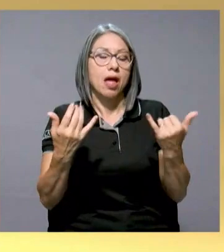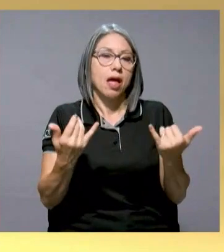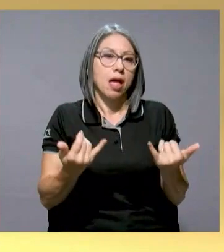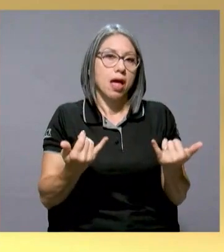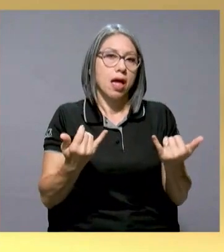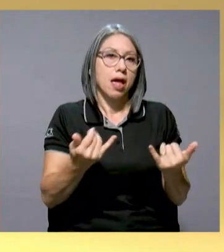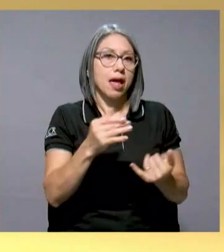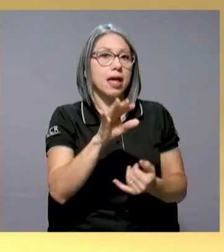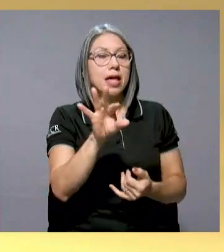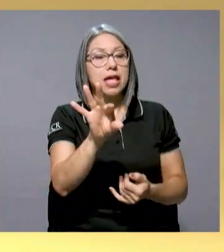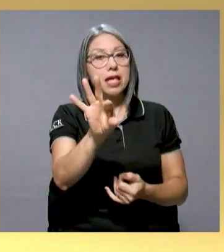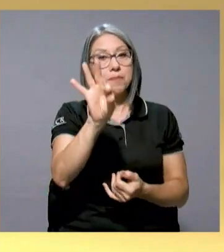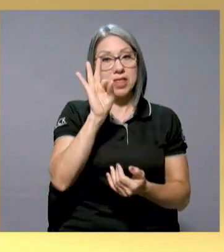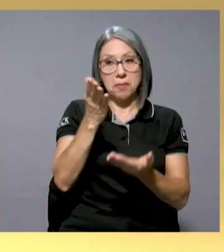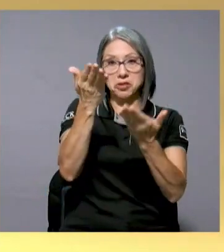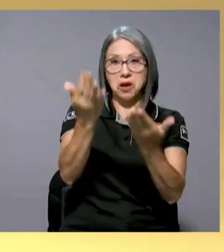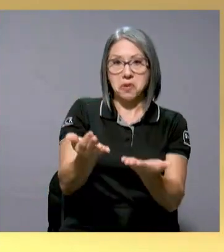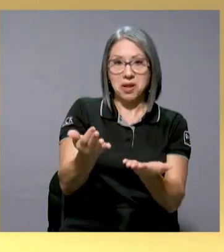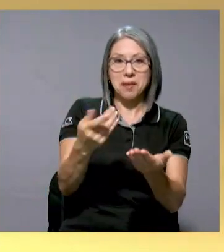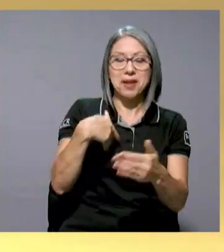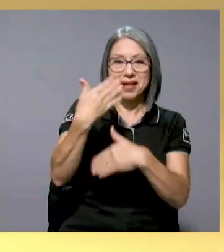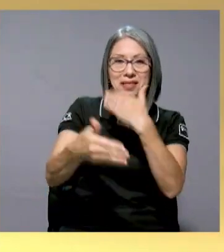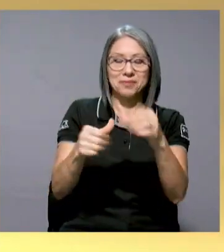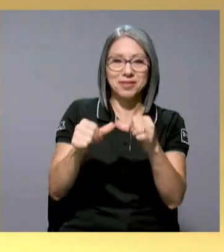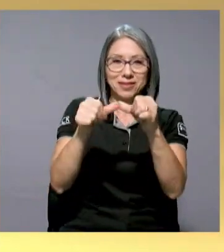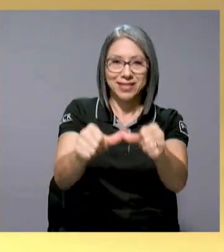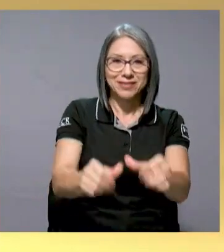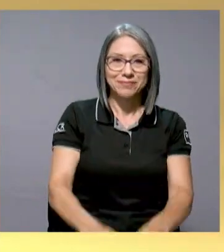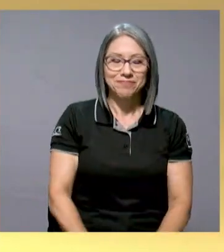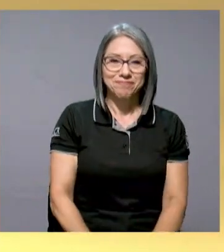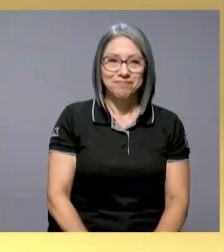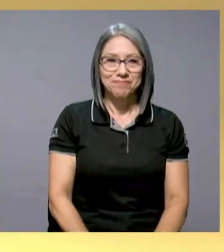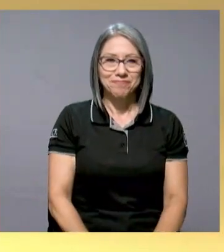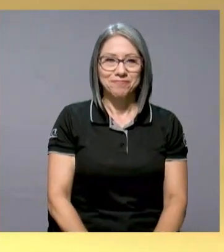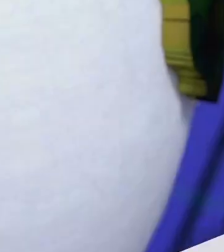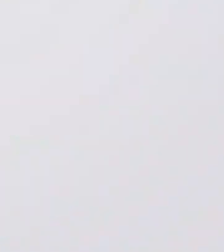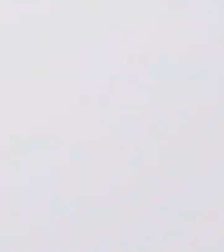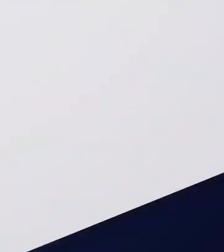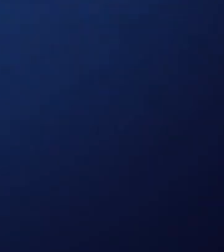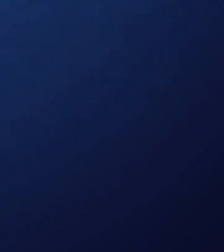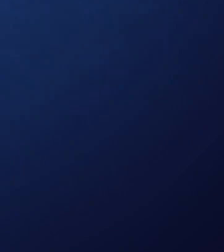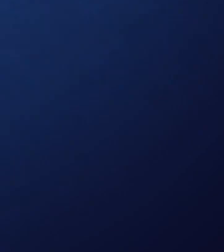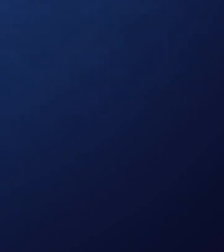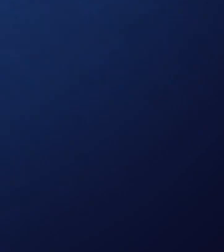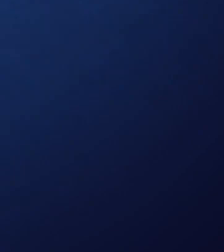le invitamos al canal a que nos invite a regresar. Regresamos.